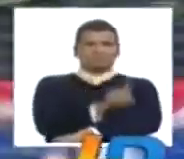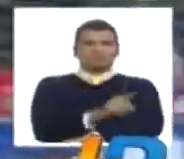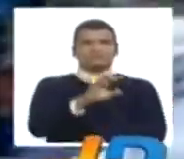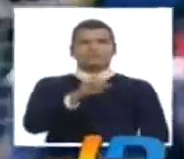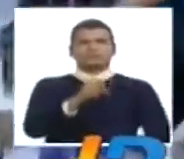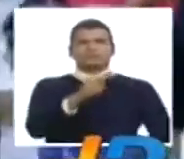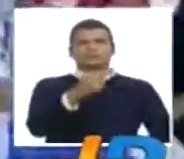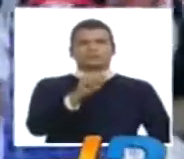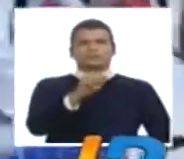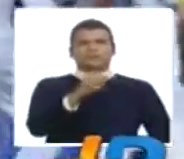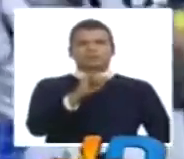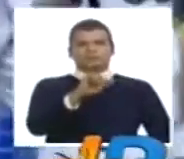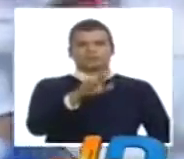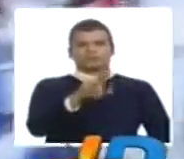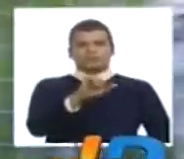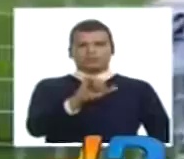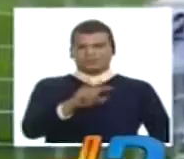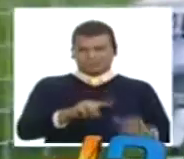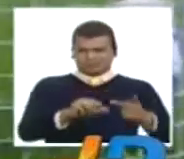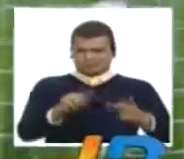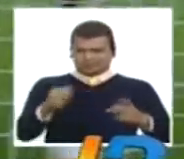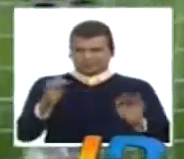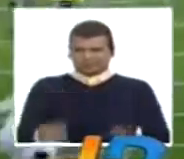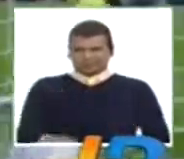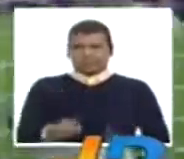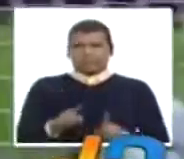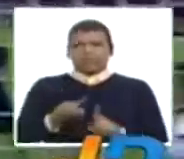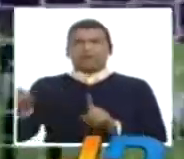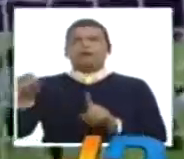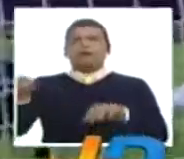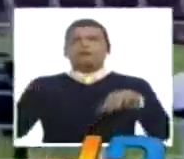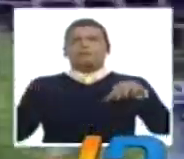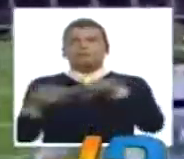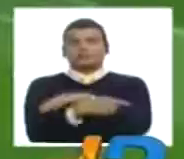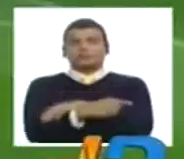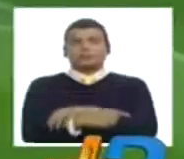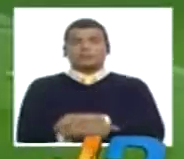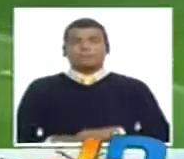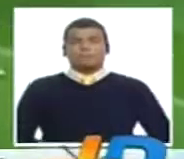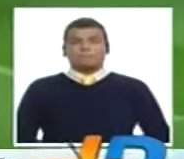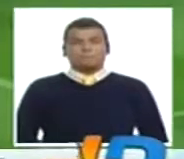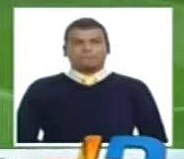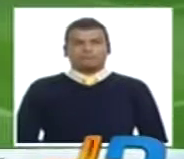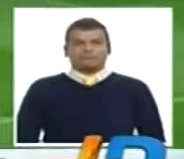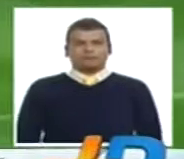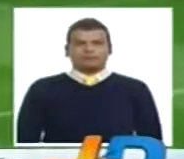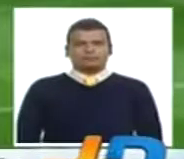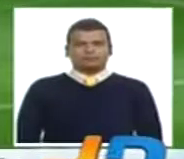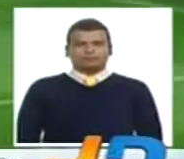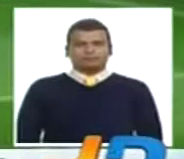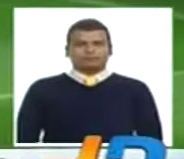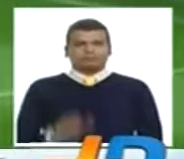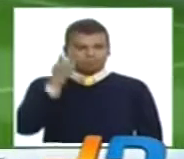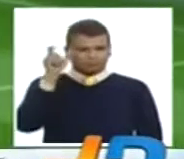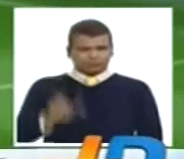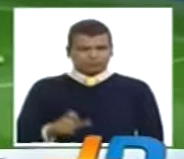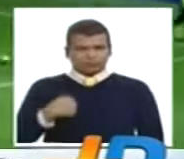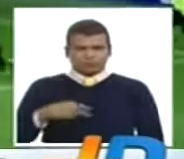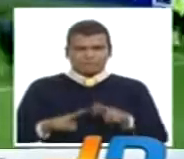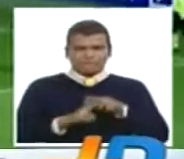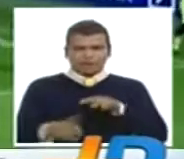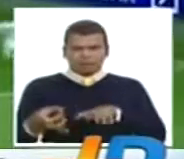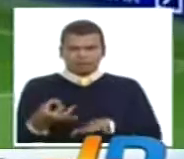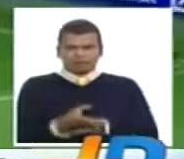Guarín conecta con un soberbio cabezazo para mandar el balón al fondo de la red. El último tanto también tuvo como protagonista al colombiano, que le gana en velocidad a